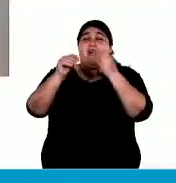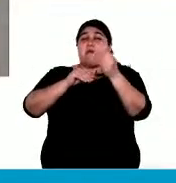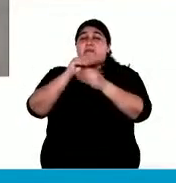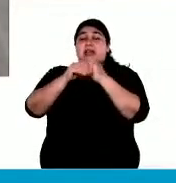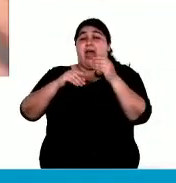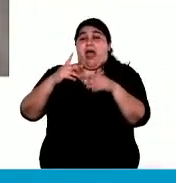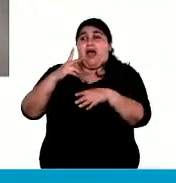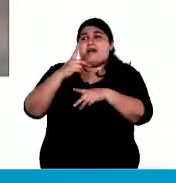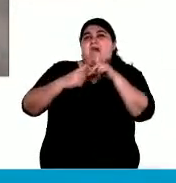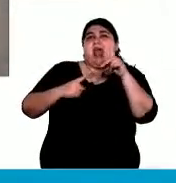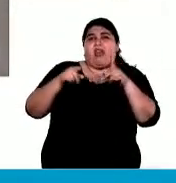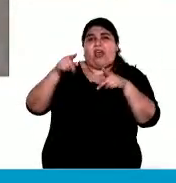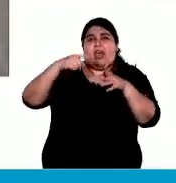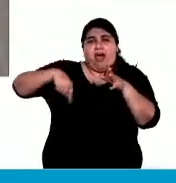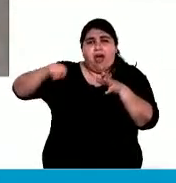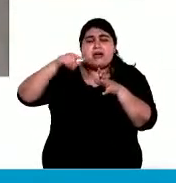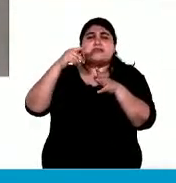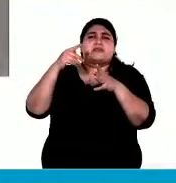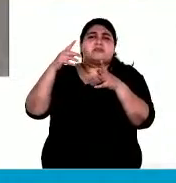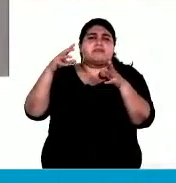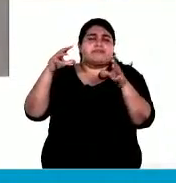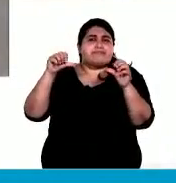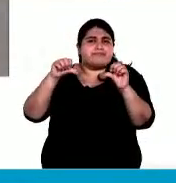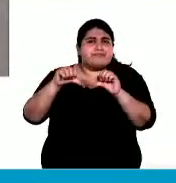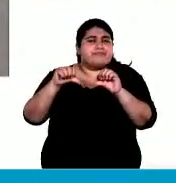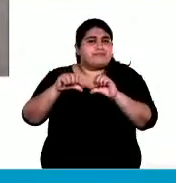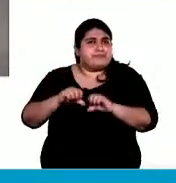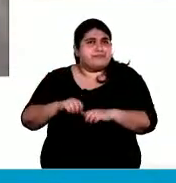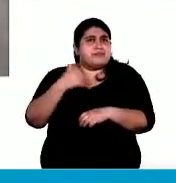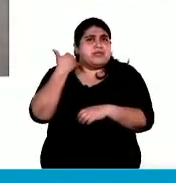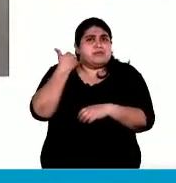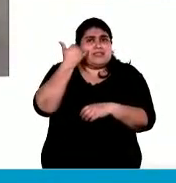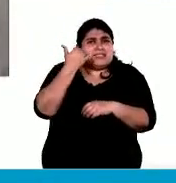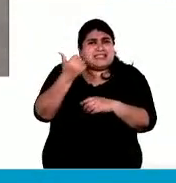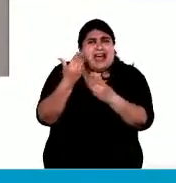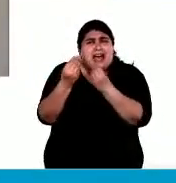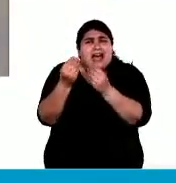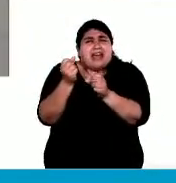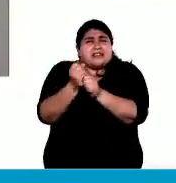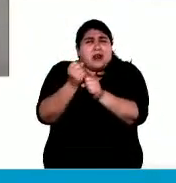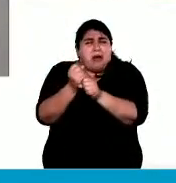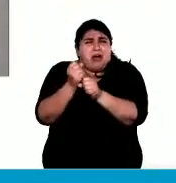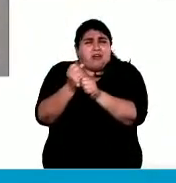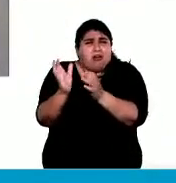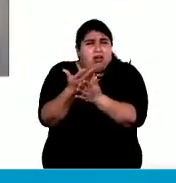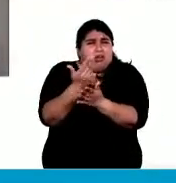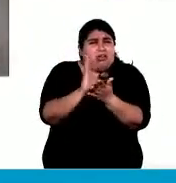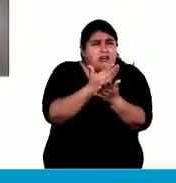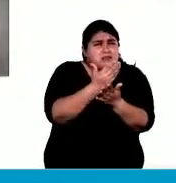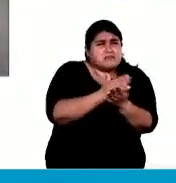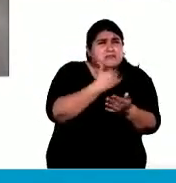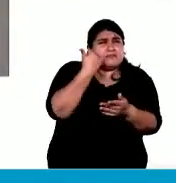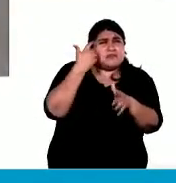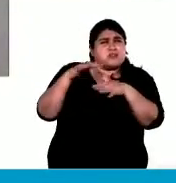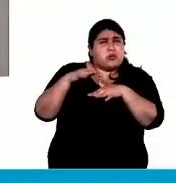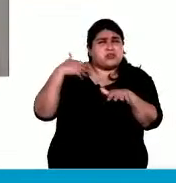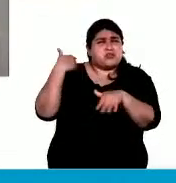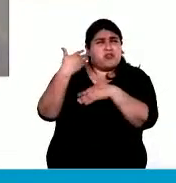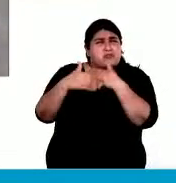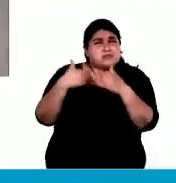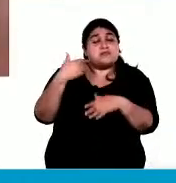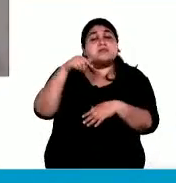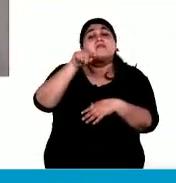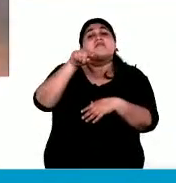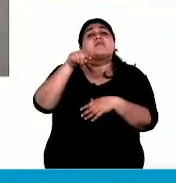los niveles de pobreza y desempleo son los de hace 15 años. Y en el medio, como si no pasara nada, nos enteramos de